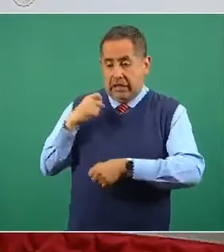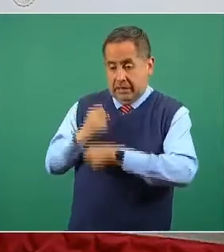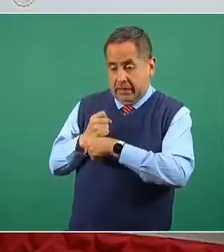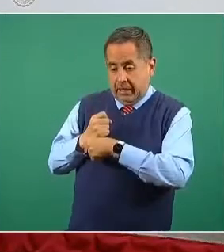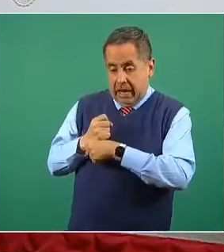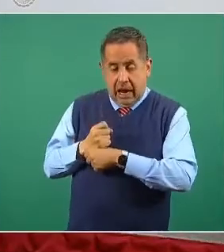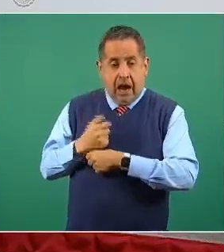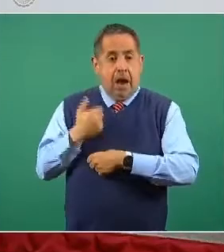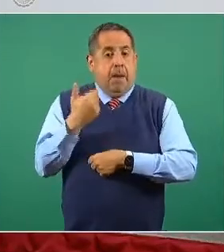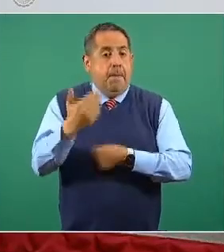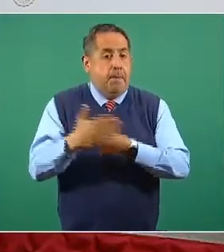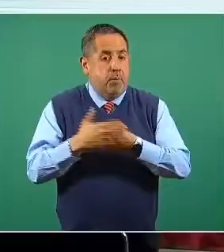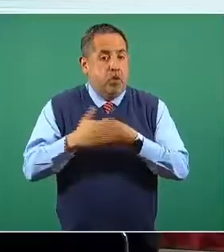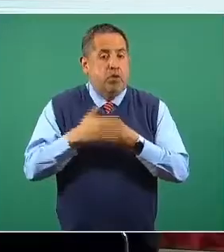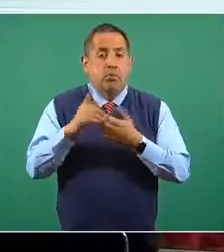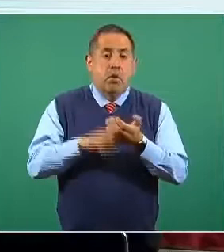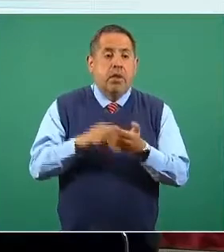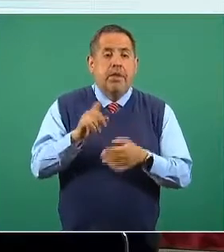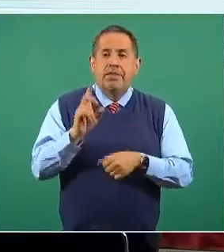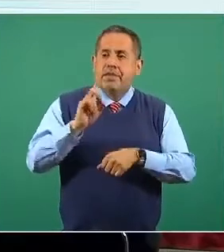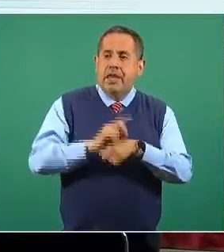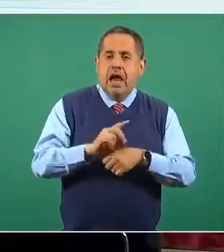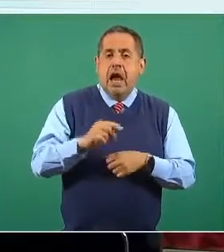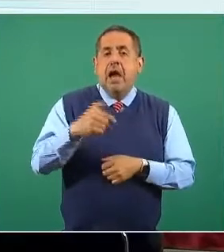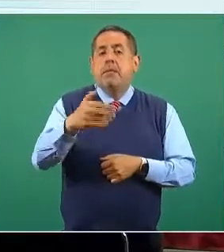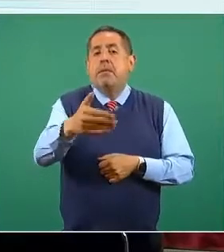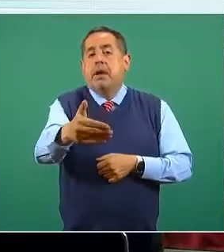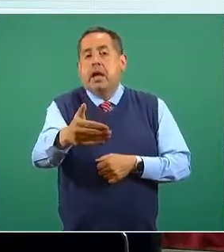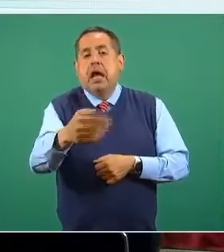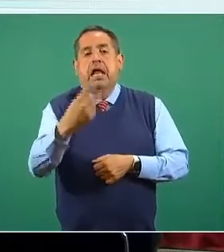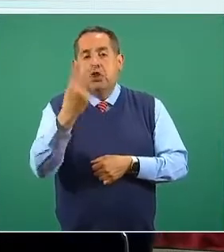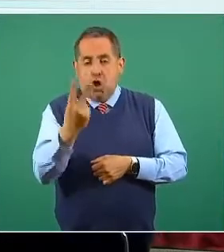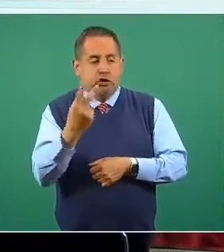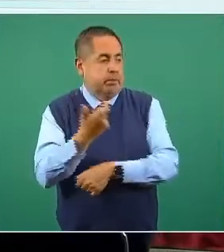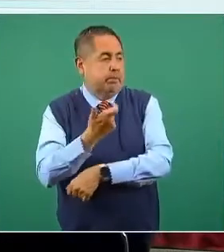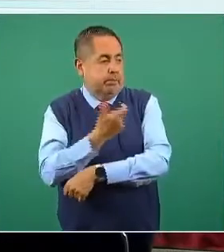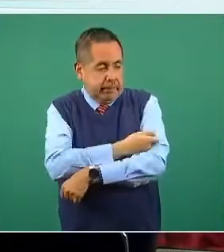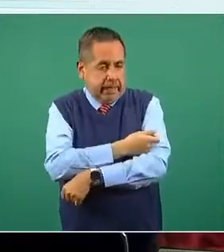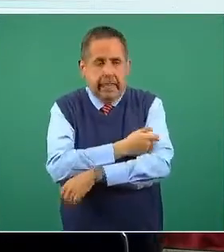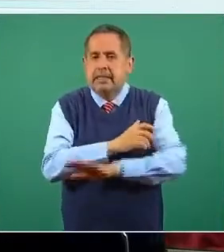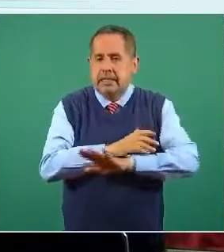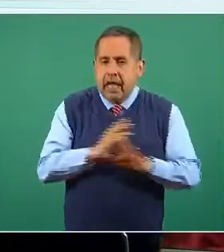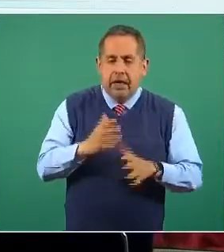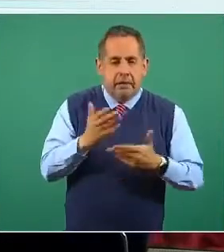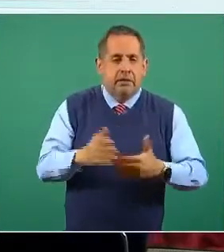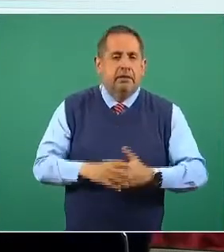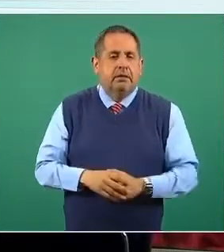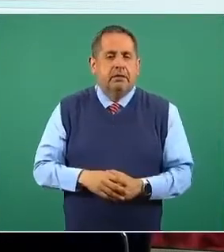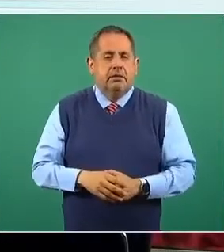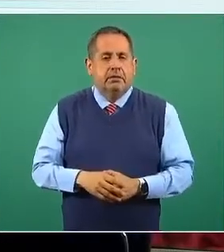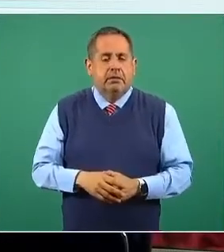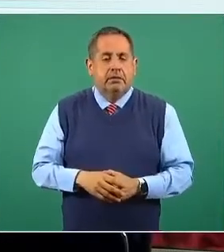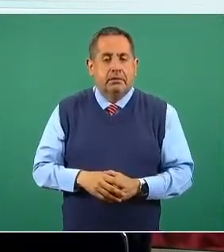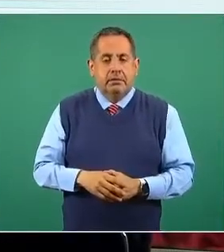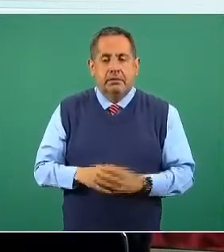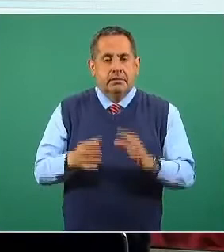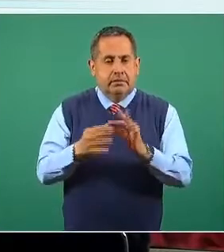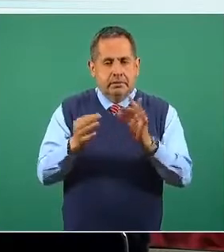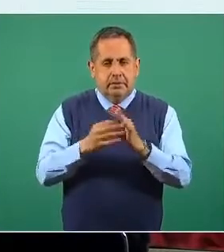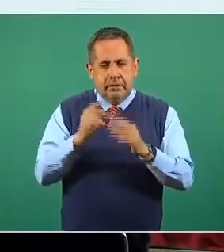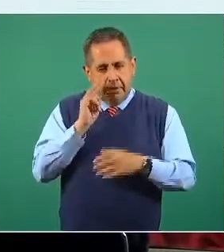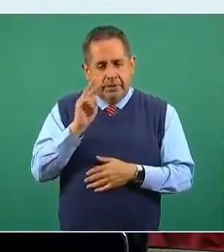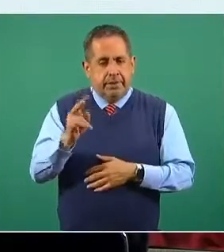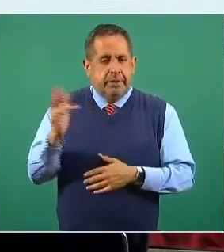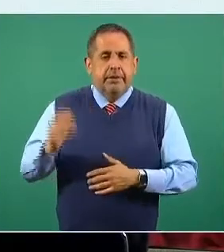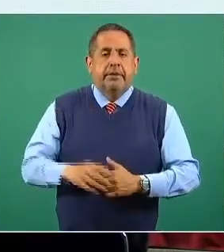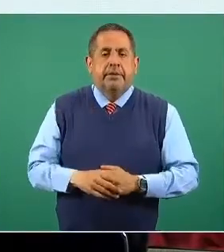pasada, ¿no?, reciban más adelante su segunda dosis. Si vemos la siguiente